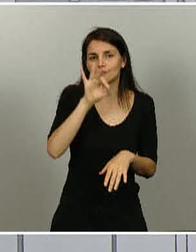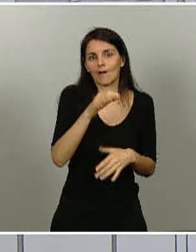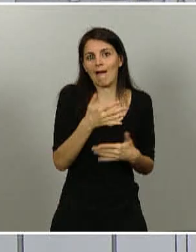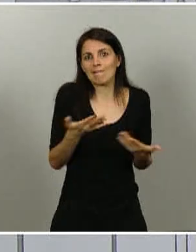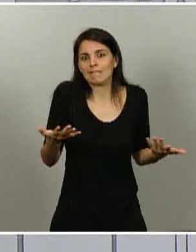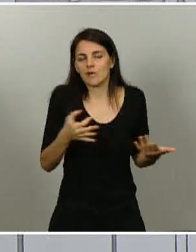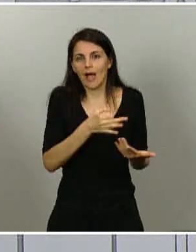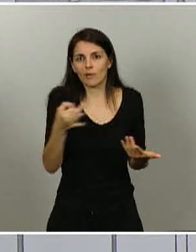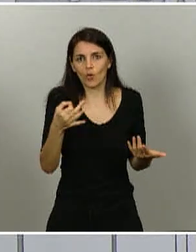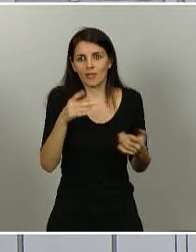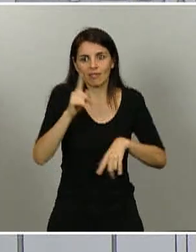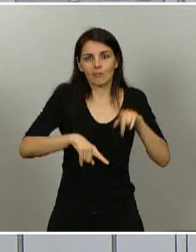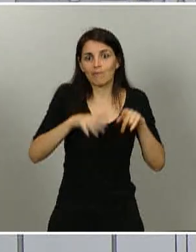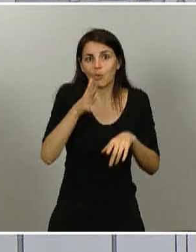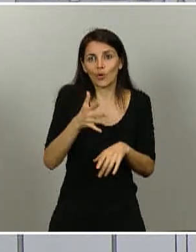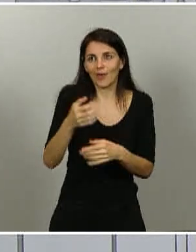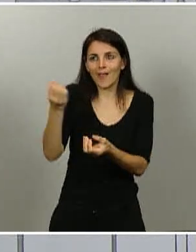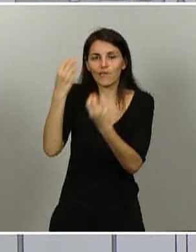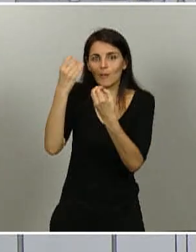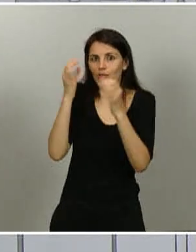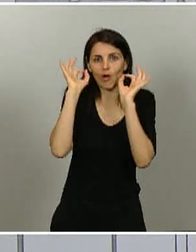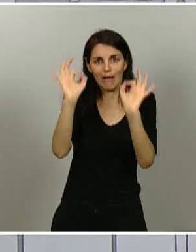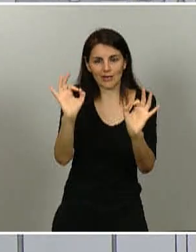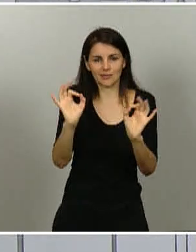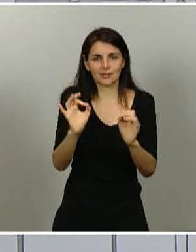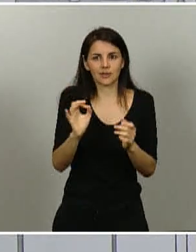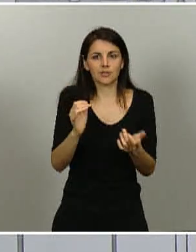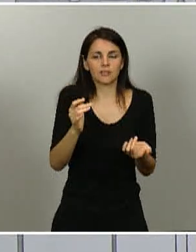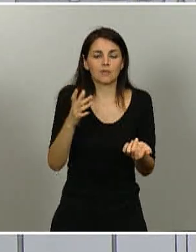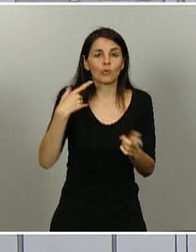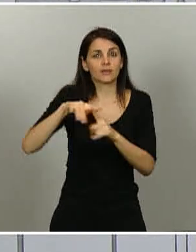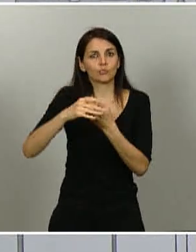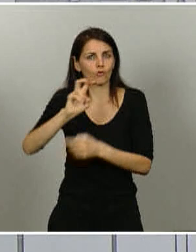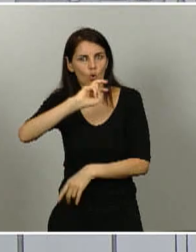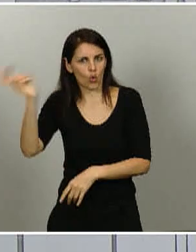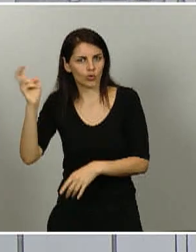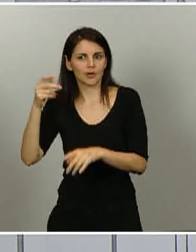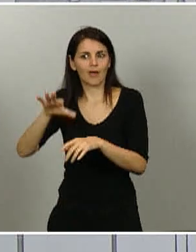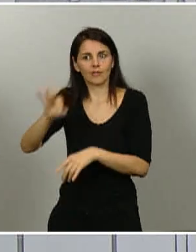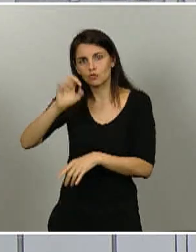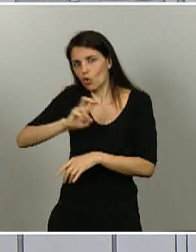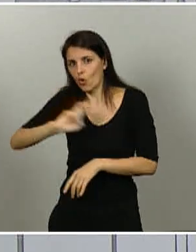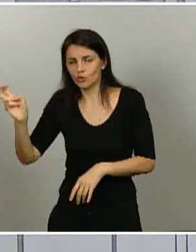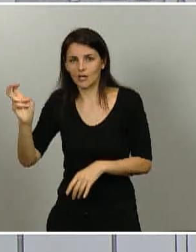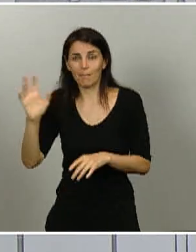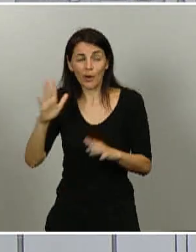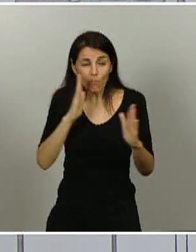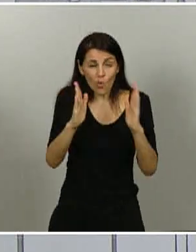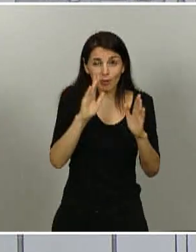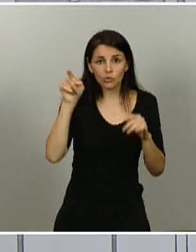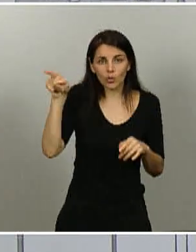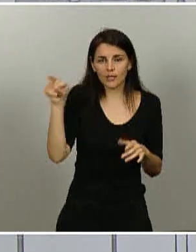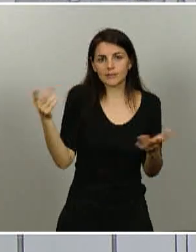fue probablemente, en cuanto al número de casos que teníamos en esos momentos de toma de decisiones, más precoz que en otros